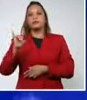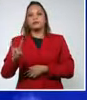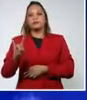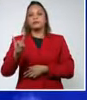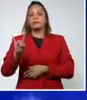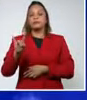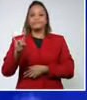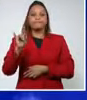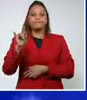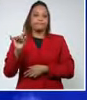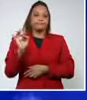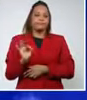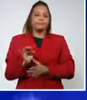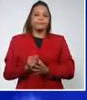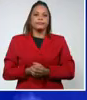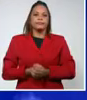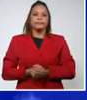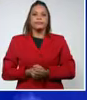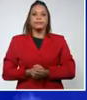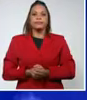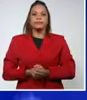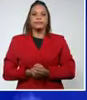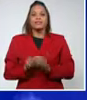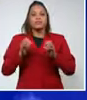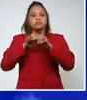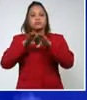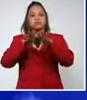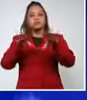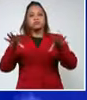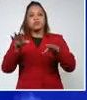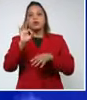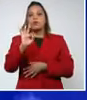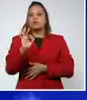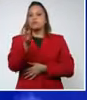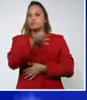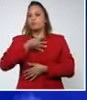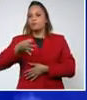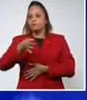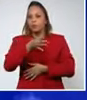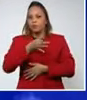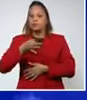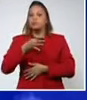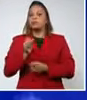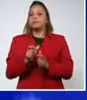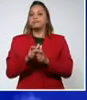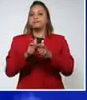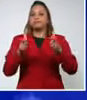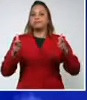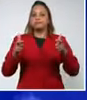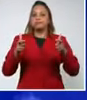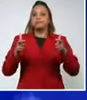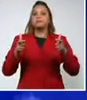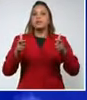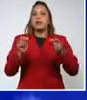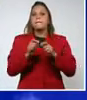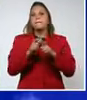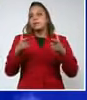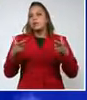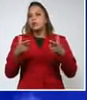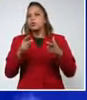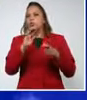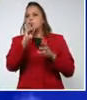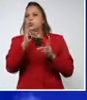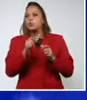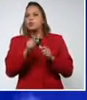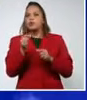autóctonos, con una dispersión en 8 de sus 14 municipios, el mayor número en el